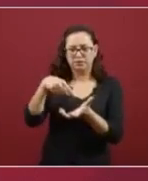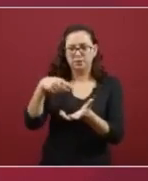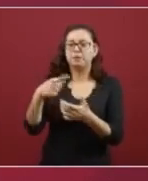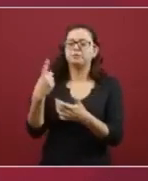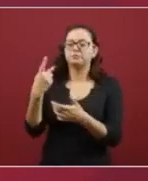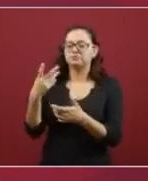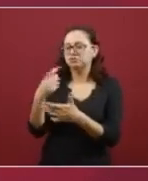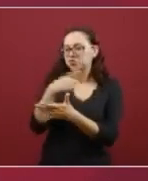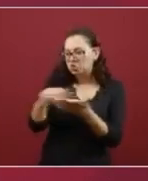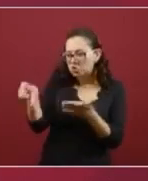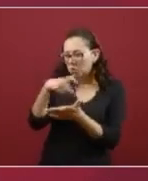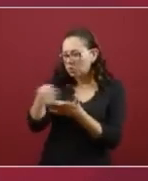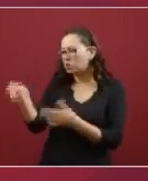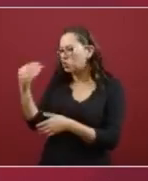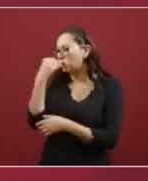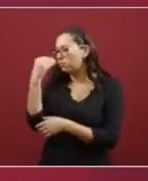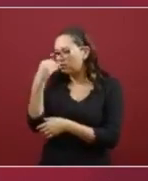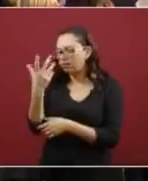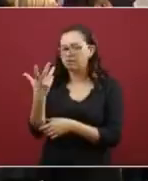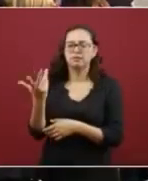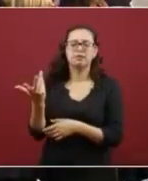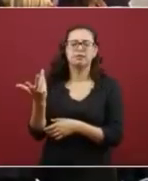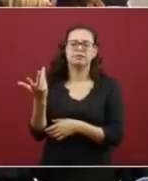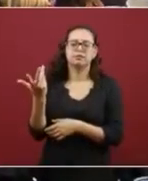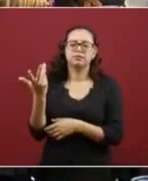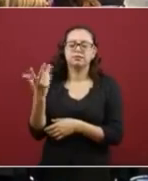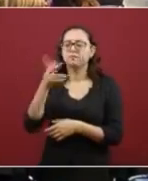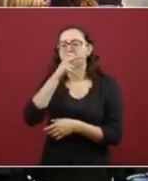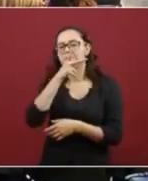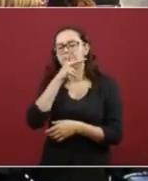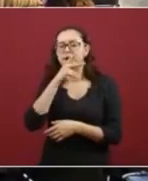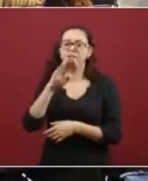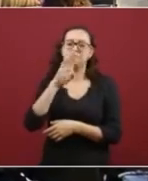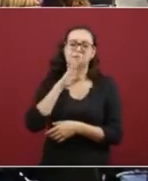para comprar los alimentos, las madres,